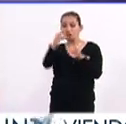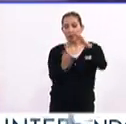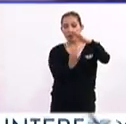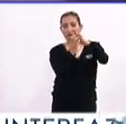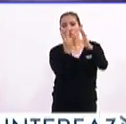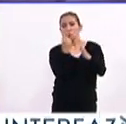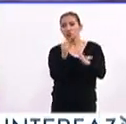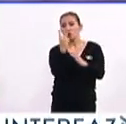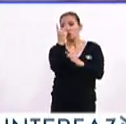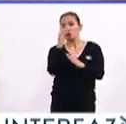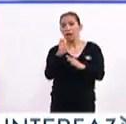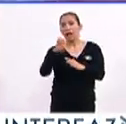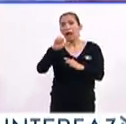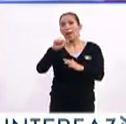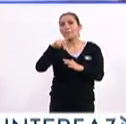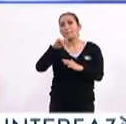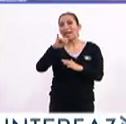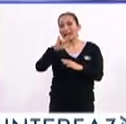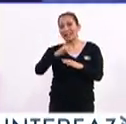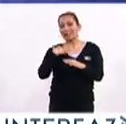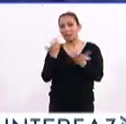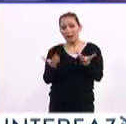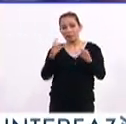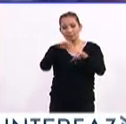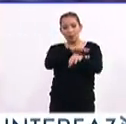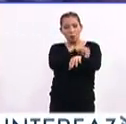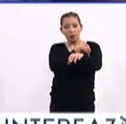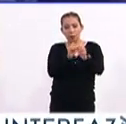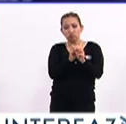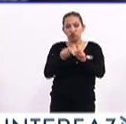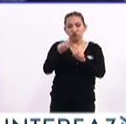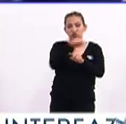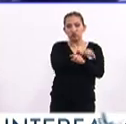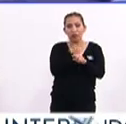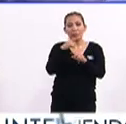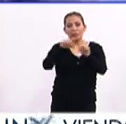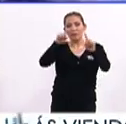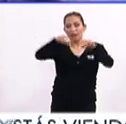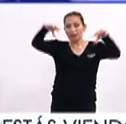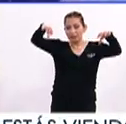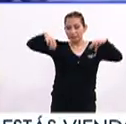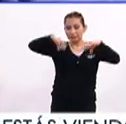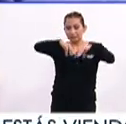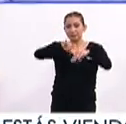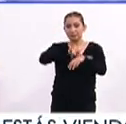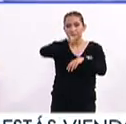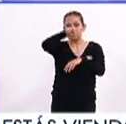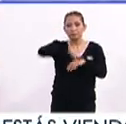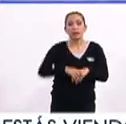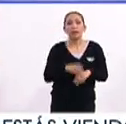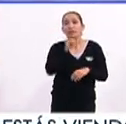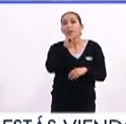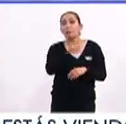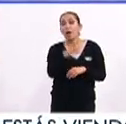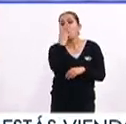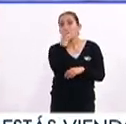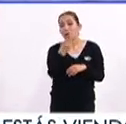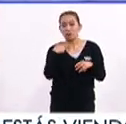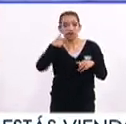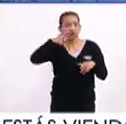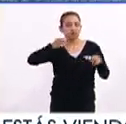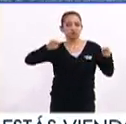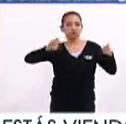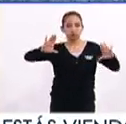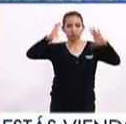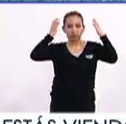de 2.2 amperes, una placa de distribución de voltaje y corriente hacia los diferentes componentes del aparato, así como 4 controladores